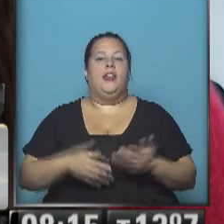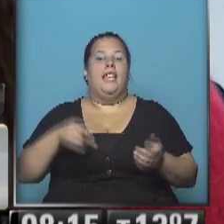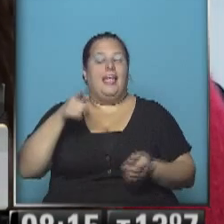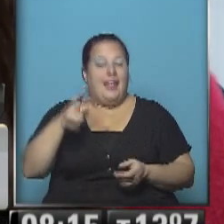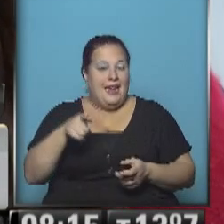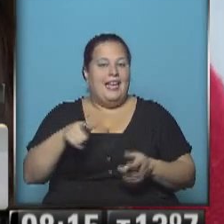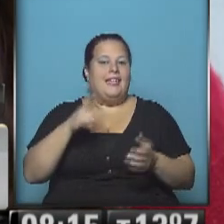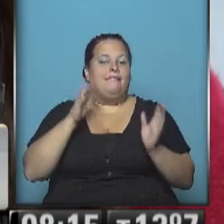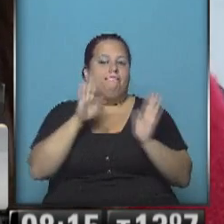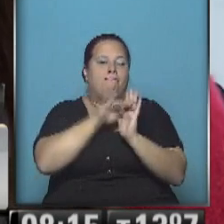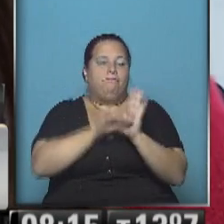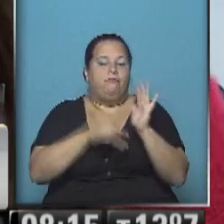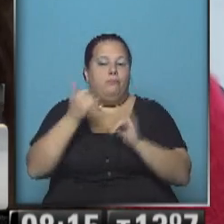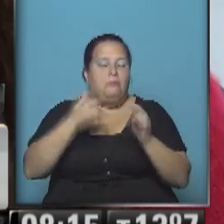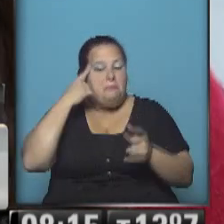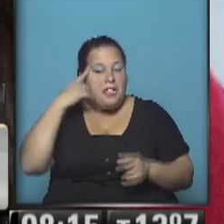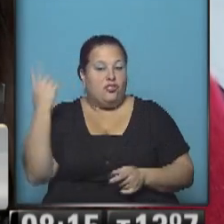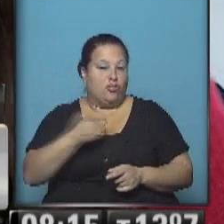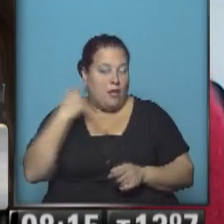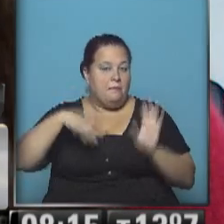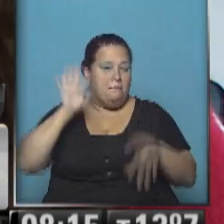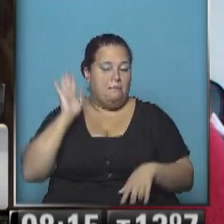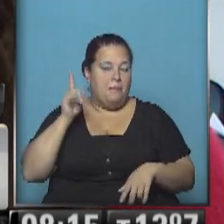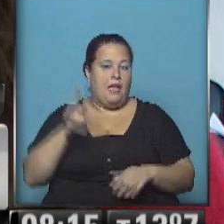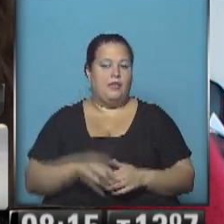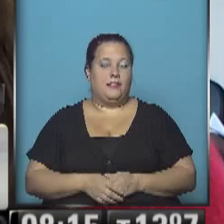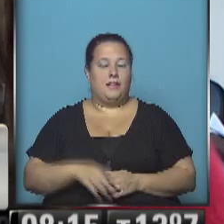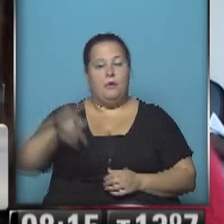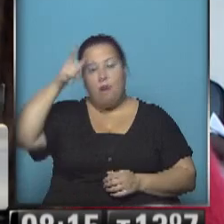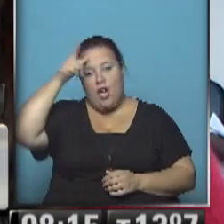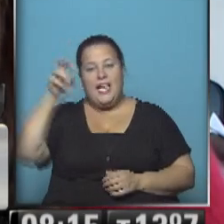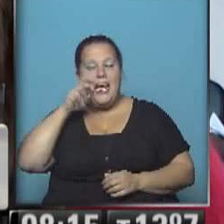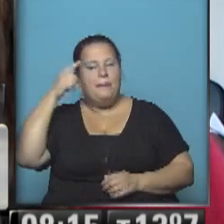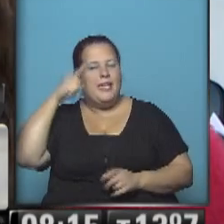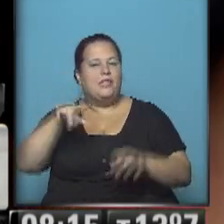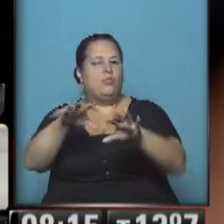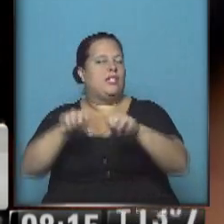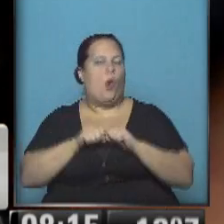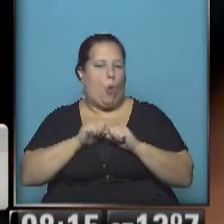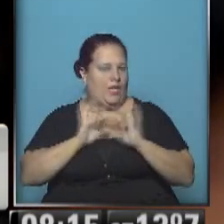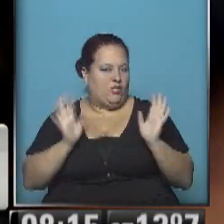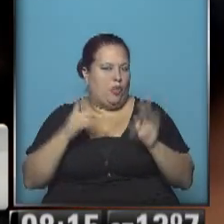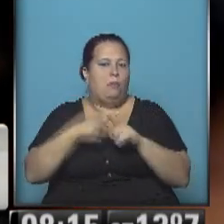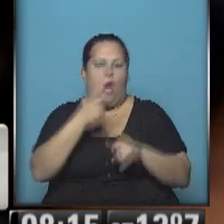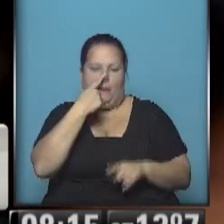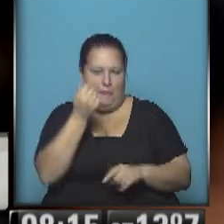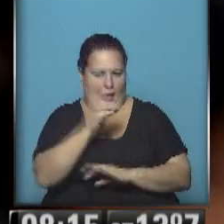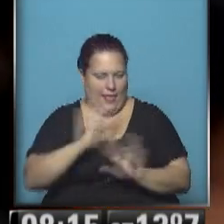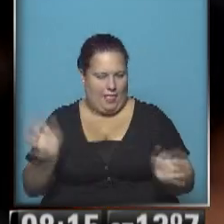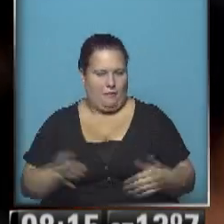y esas son todas las pautas que hacen pensar a todos sobre todo a la policía de nigeria que esto hace un secuestro simplemente por dinero